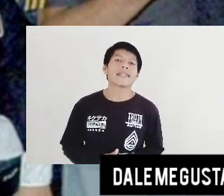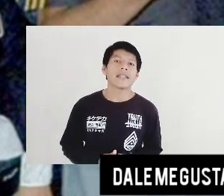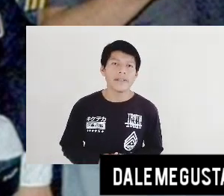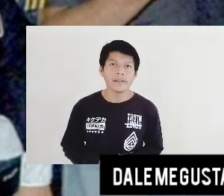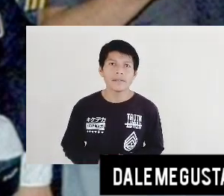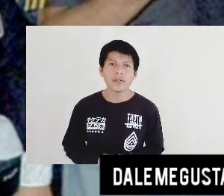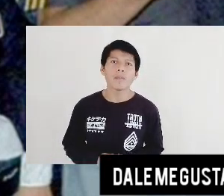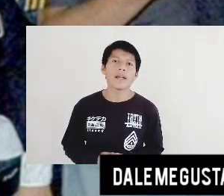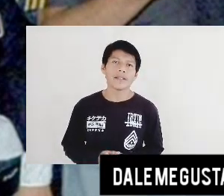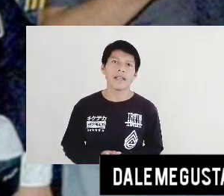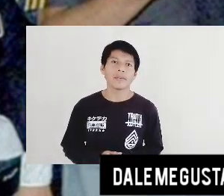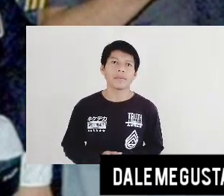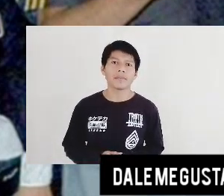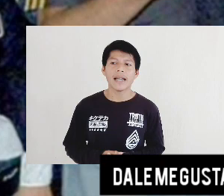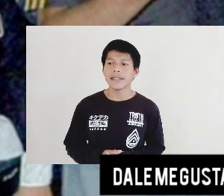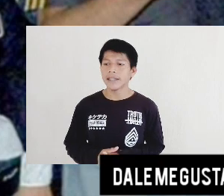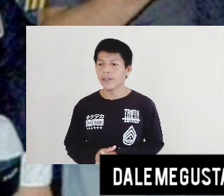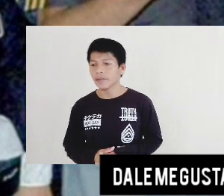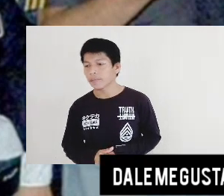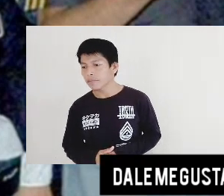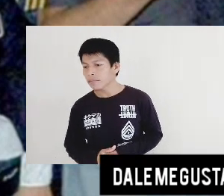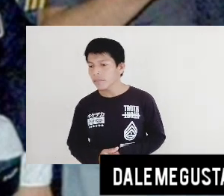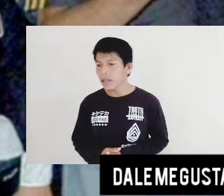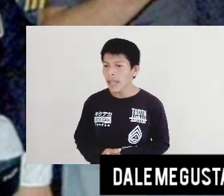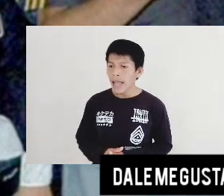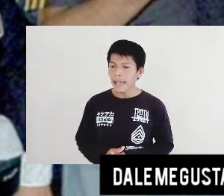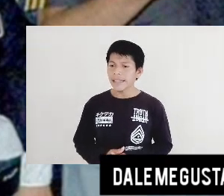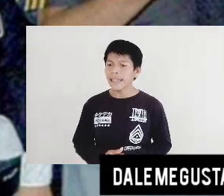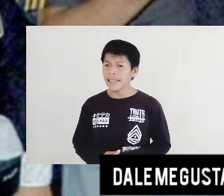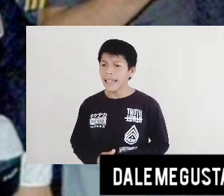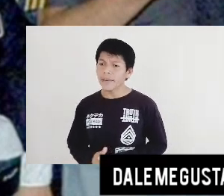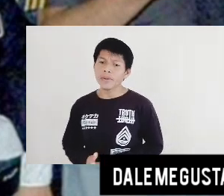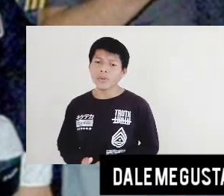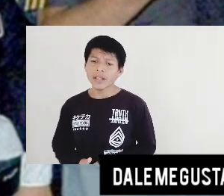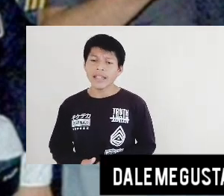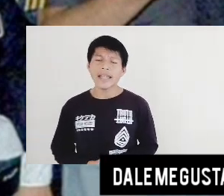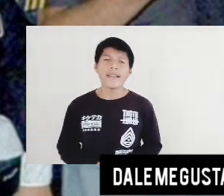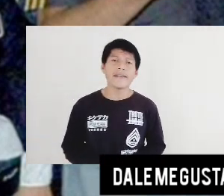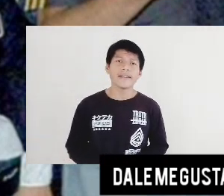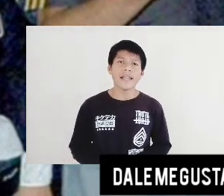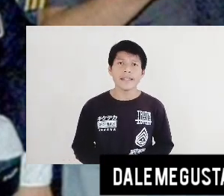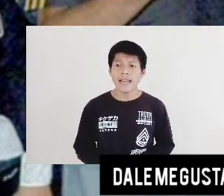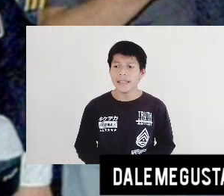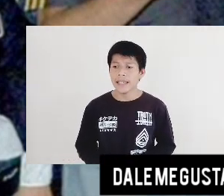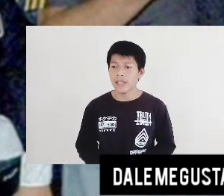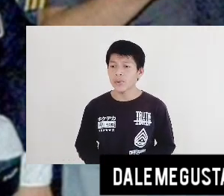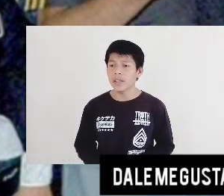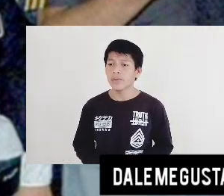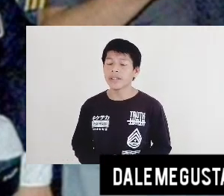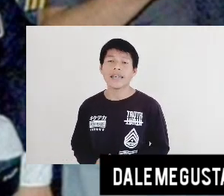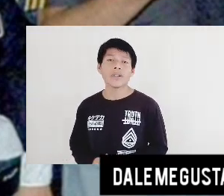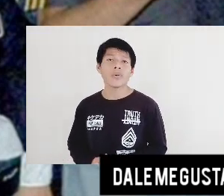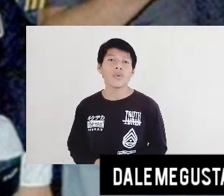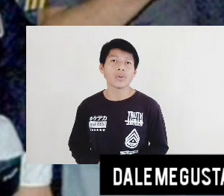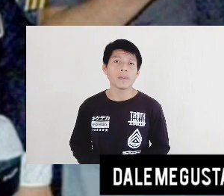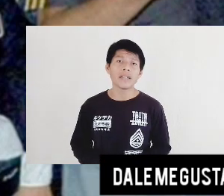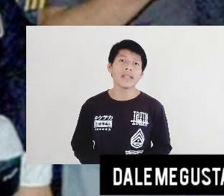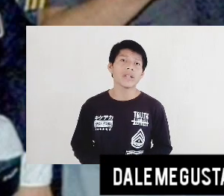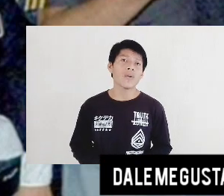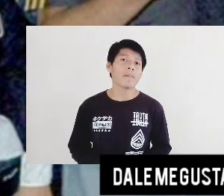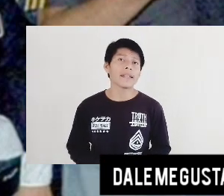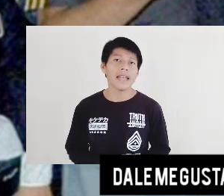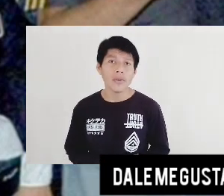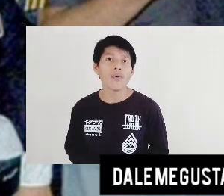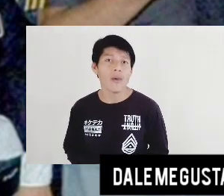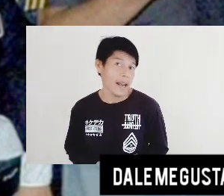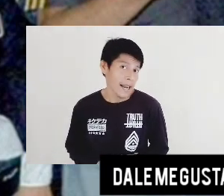¿de qué sirve comprar ese libro? Así es, señores. Así que este libro no tiene nada de interesante, es un libro escrito con los pies